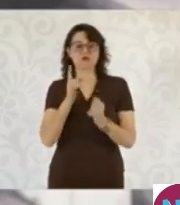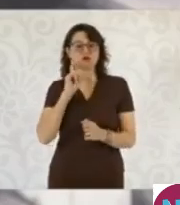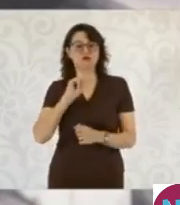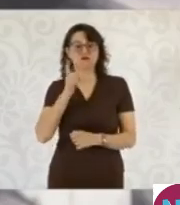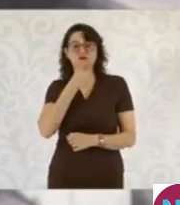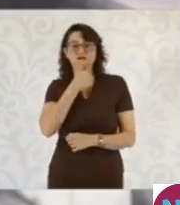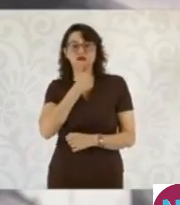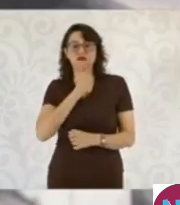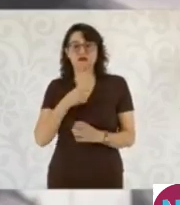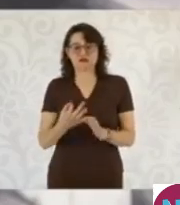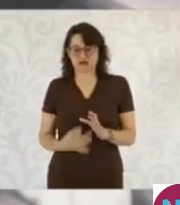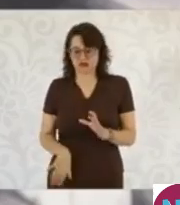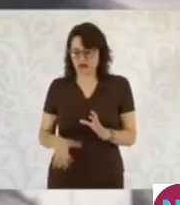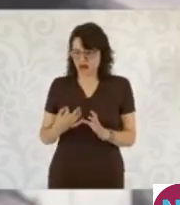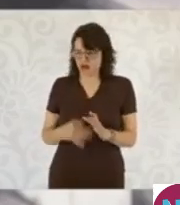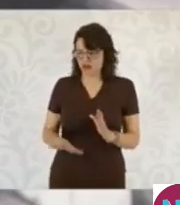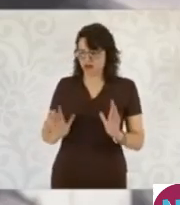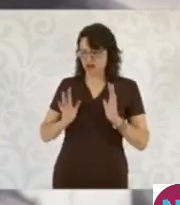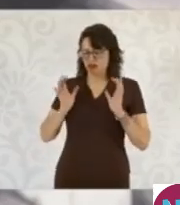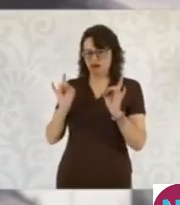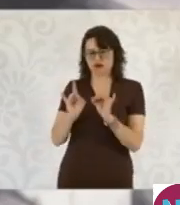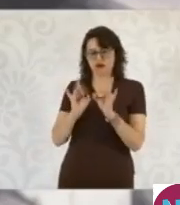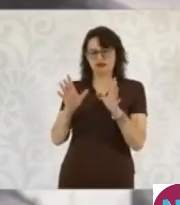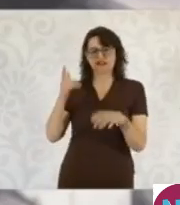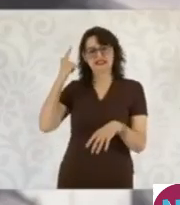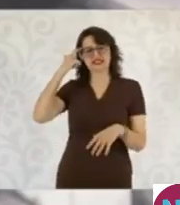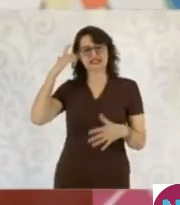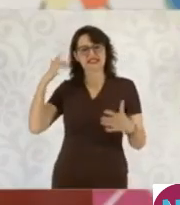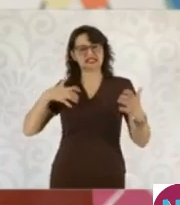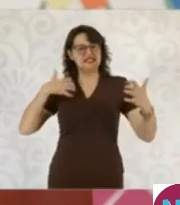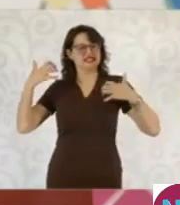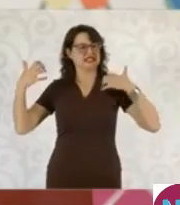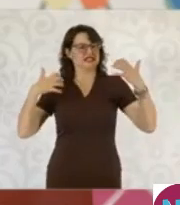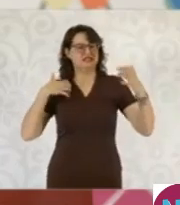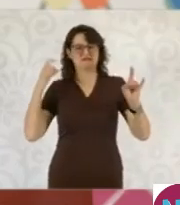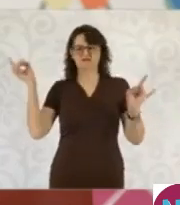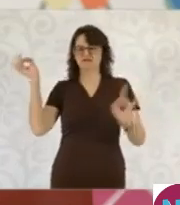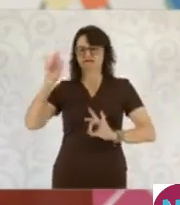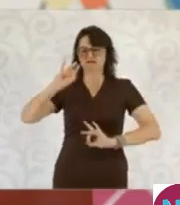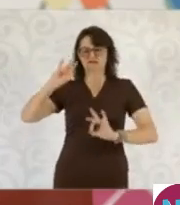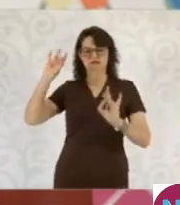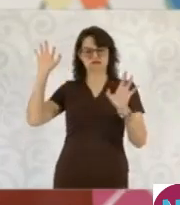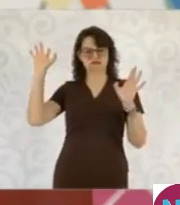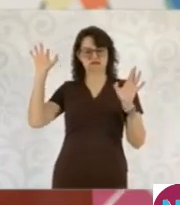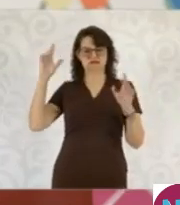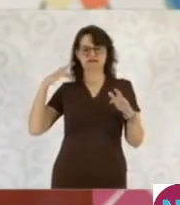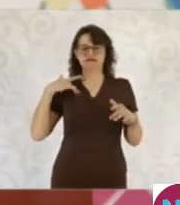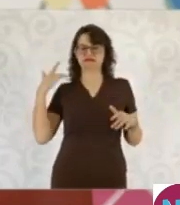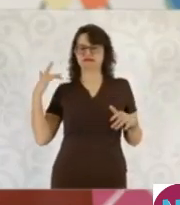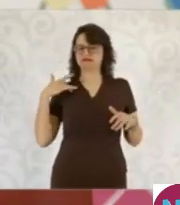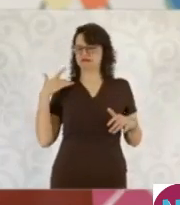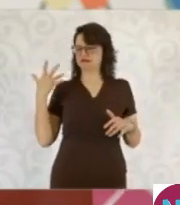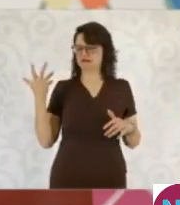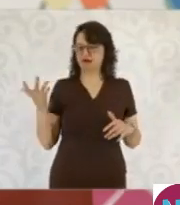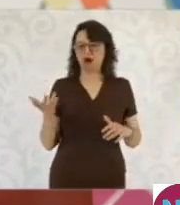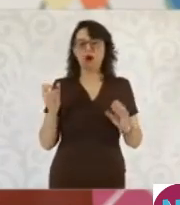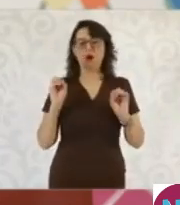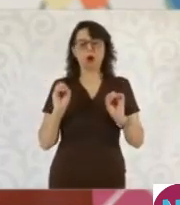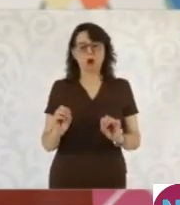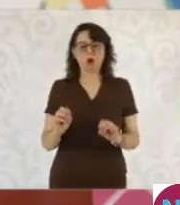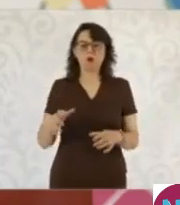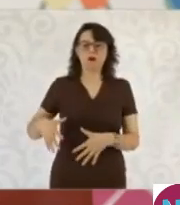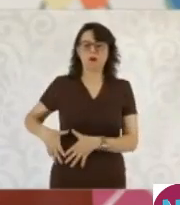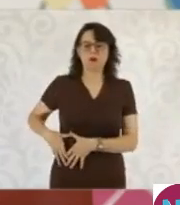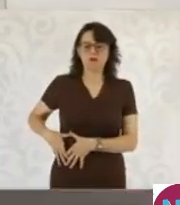o cuando hay alteración de conciencia, irritabilidad, inquietud, hipotensión postural o crecimiento